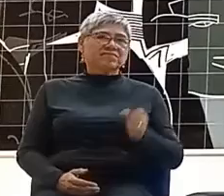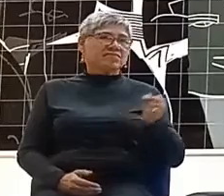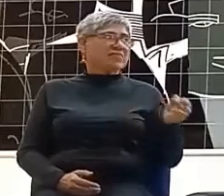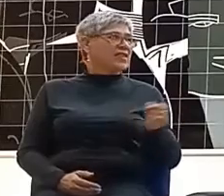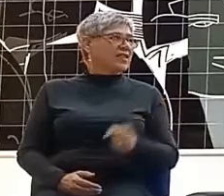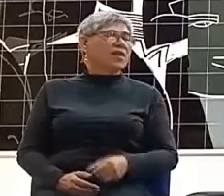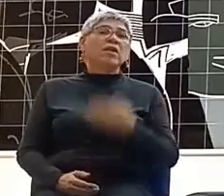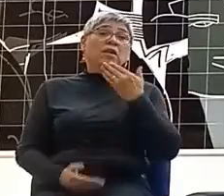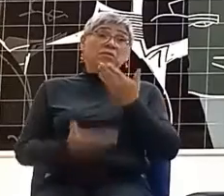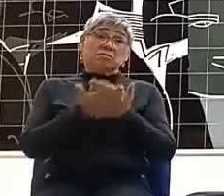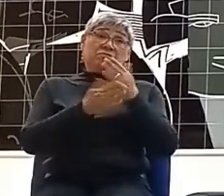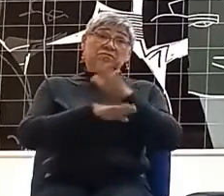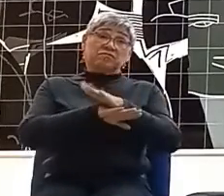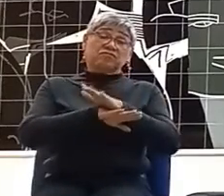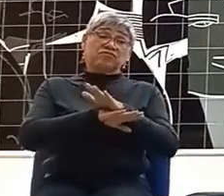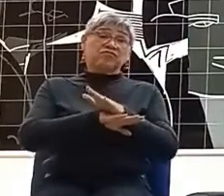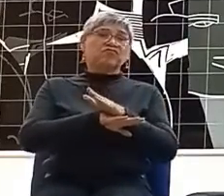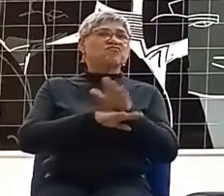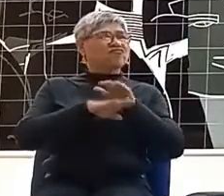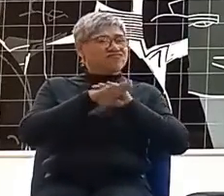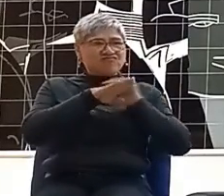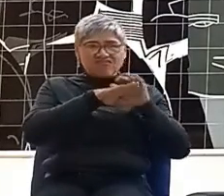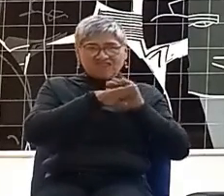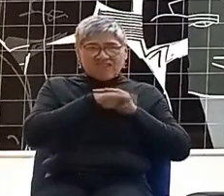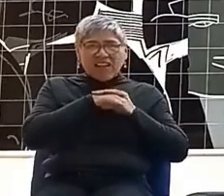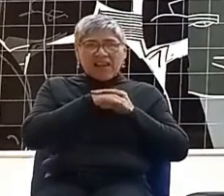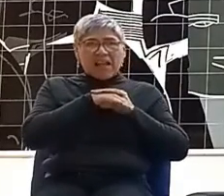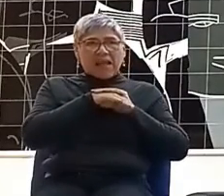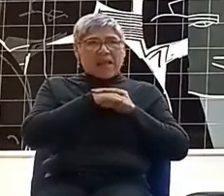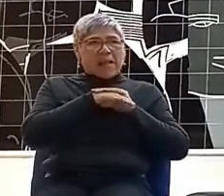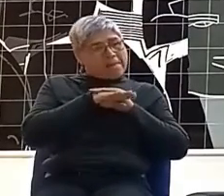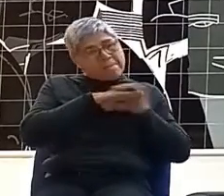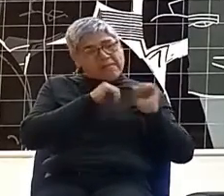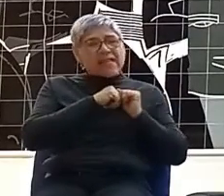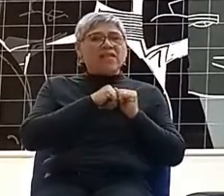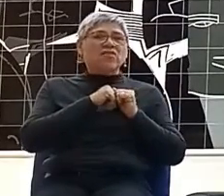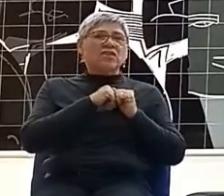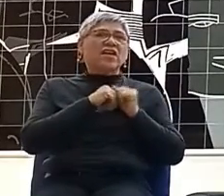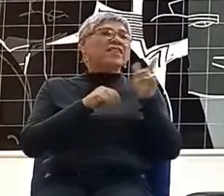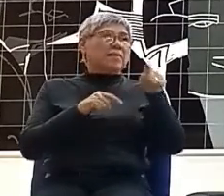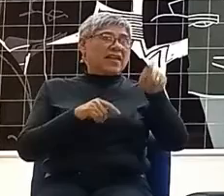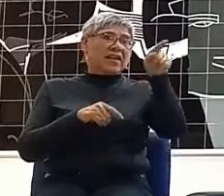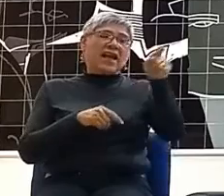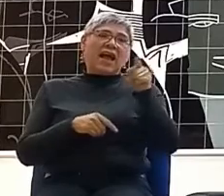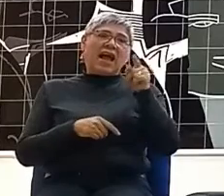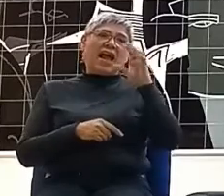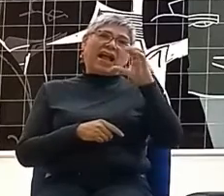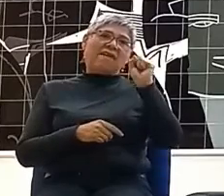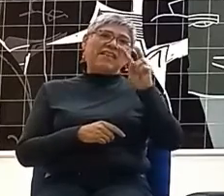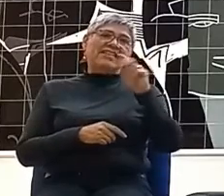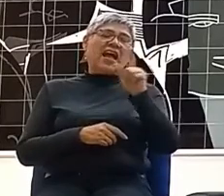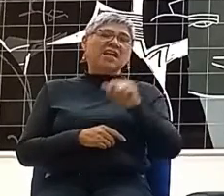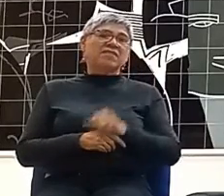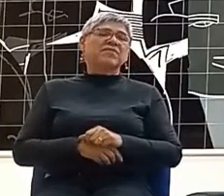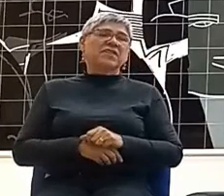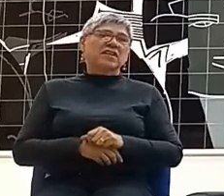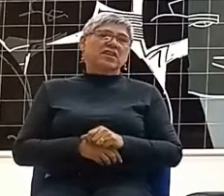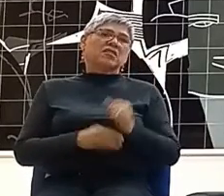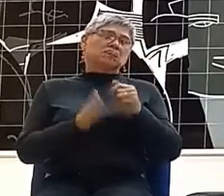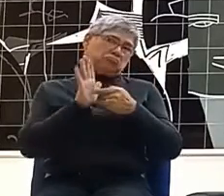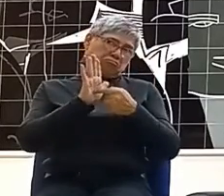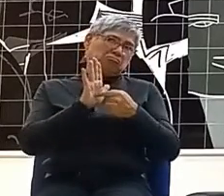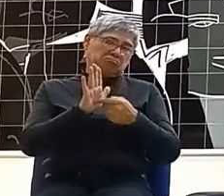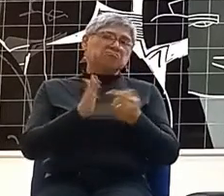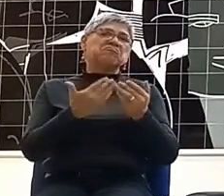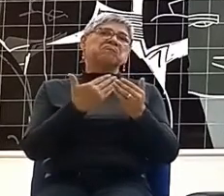Bueno, muy buenas tardes a nuestros invitados. Muchas gracias a Carlos Vicente por esa presentación,